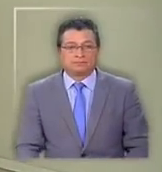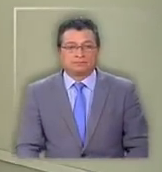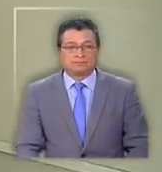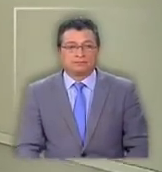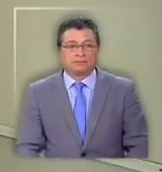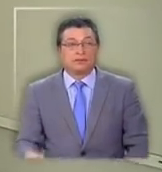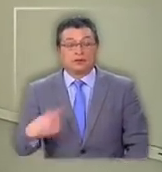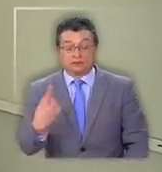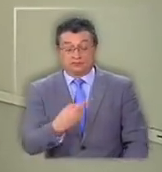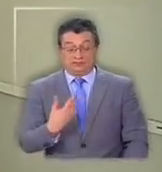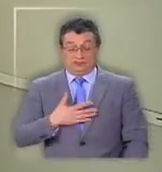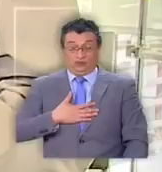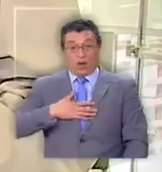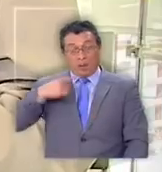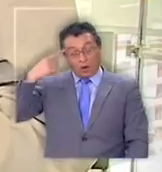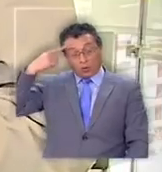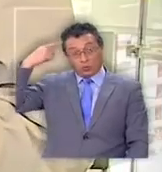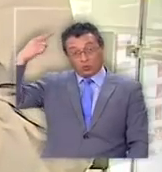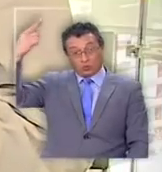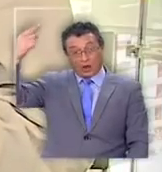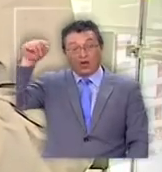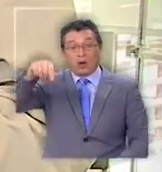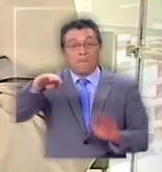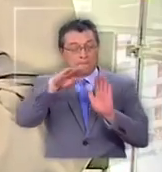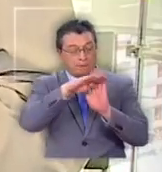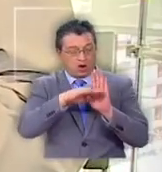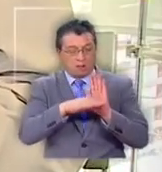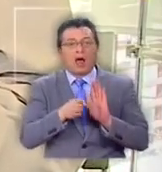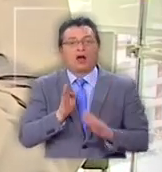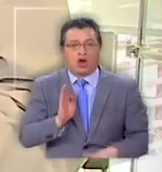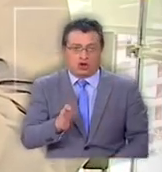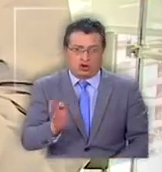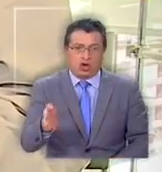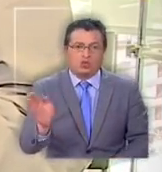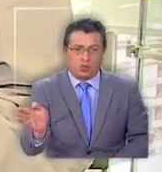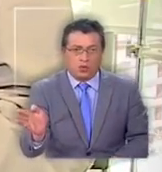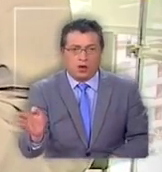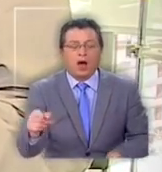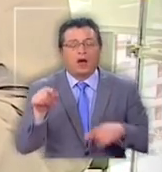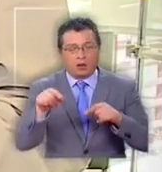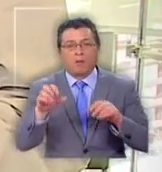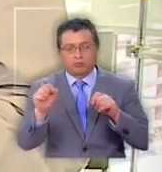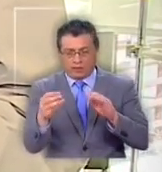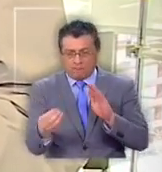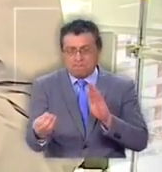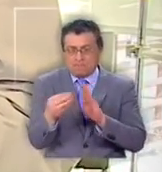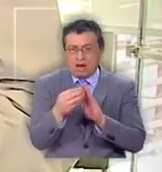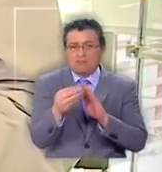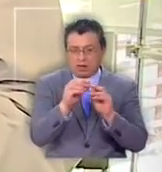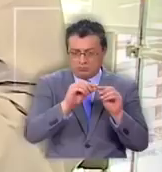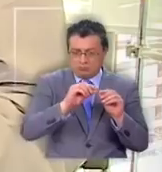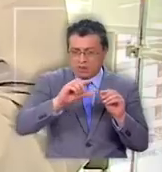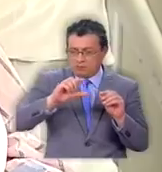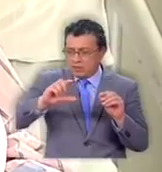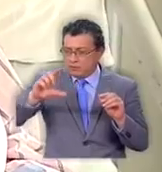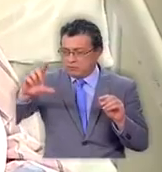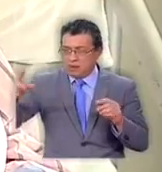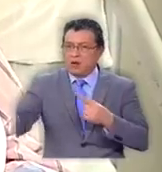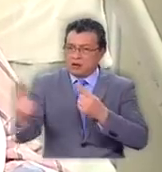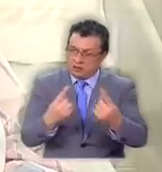Nuestro sueño es que el programa perdure, podamos incrementarlo progresivamente.